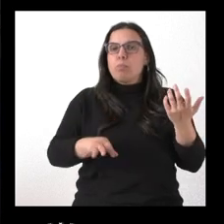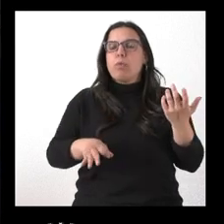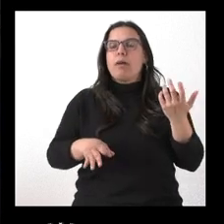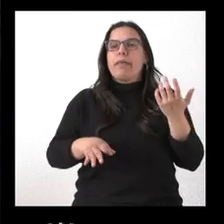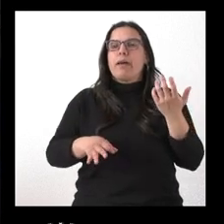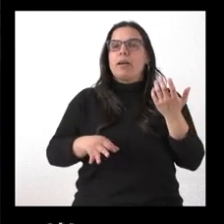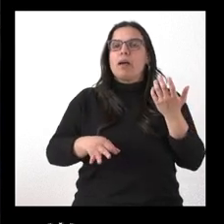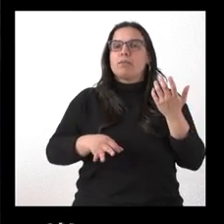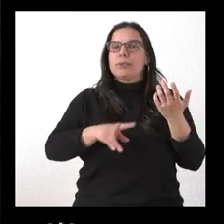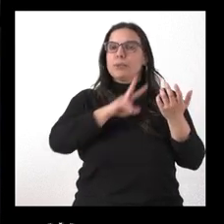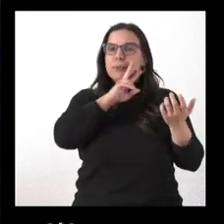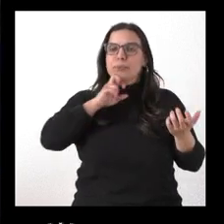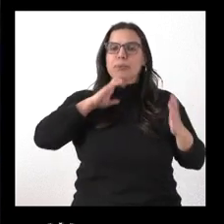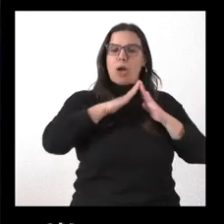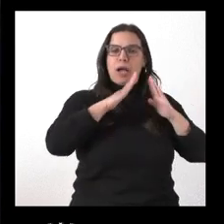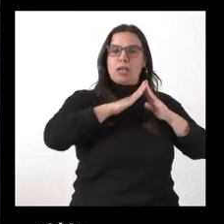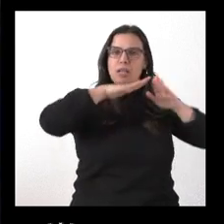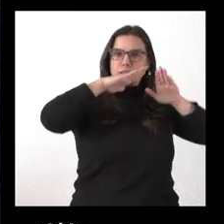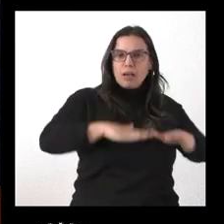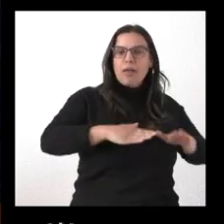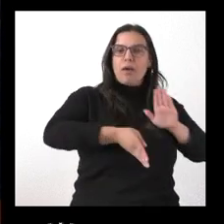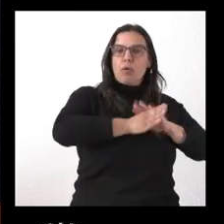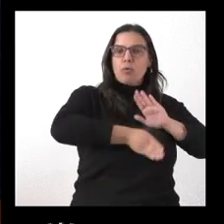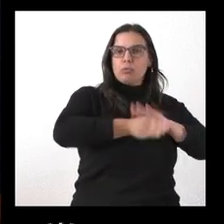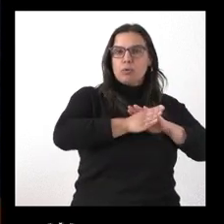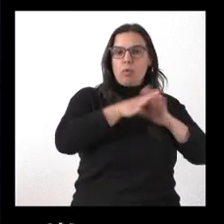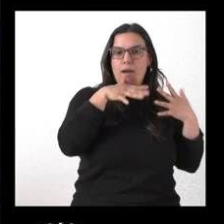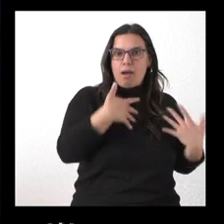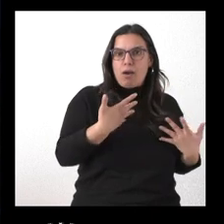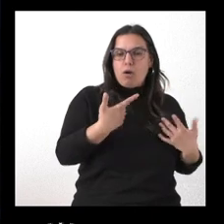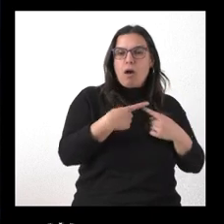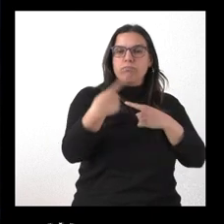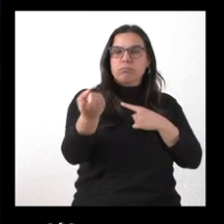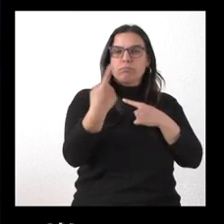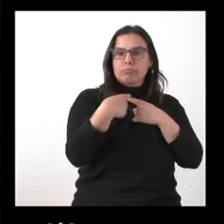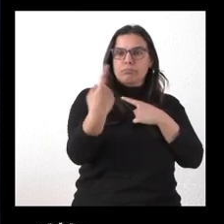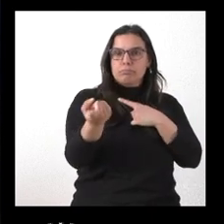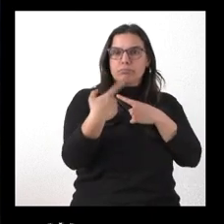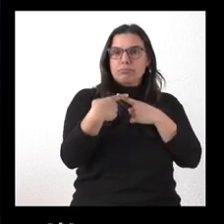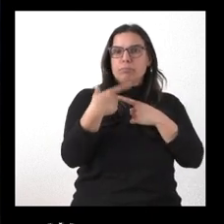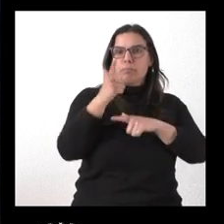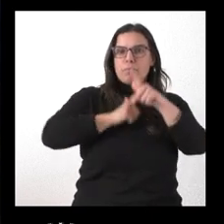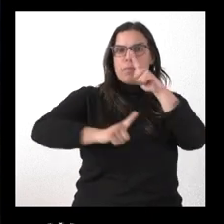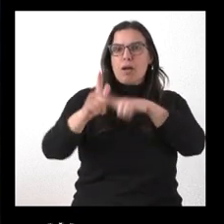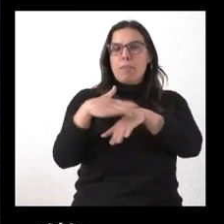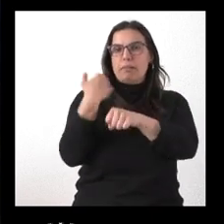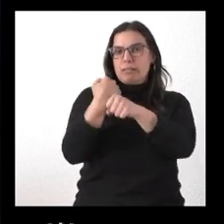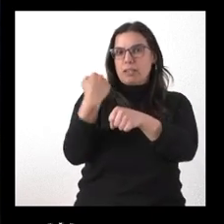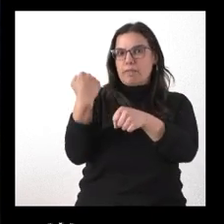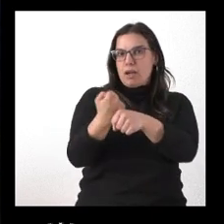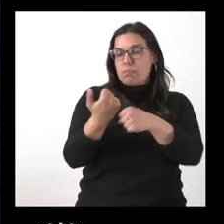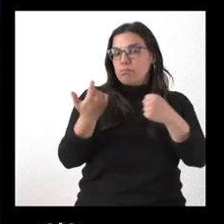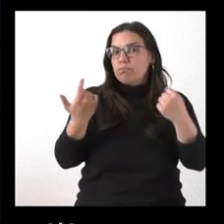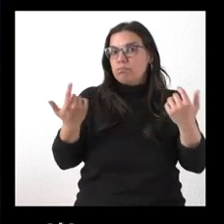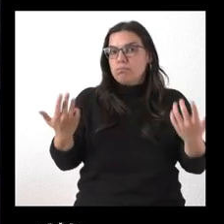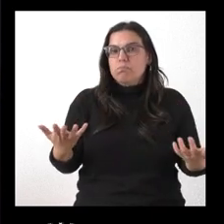su lugar de residencia en el domicilio actual y que pueden viajar a su lugar de trabajo